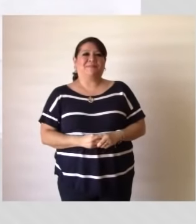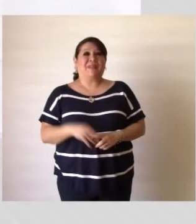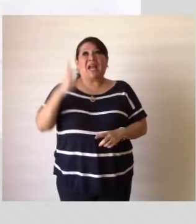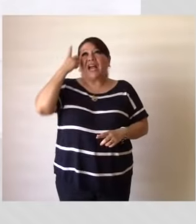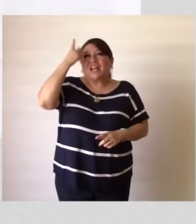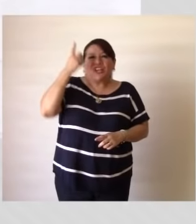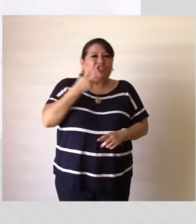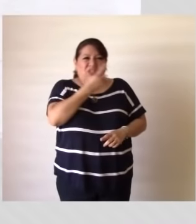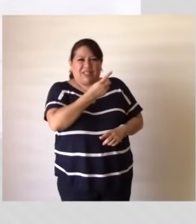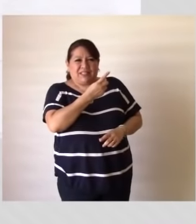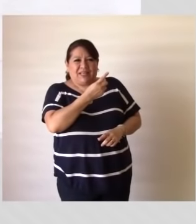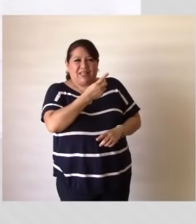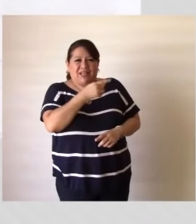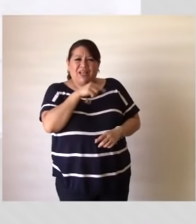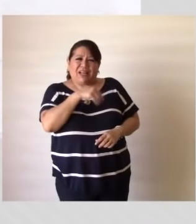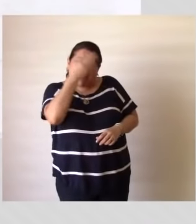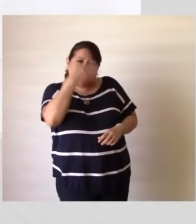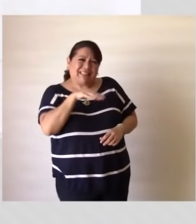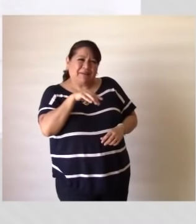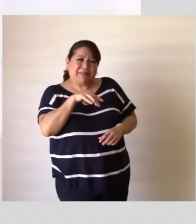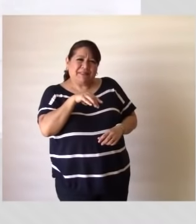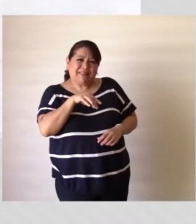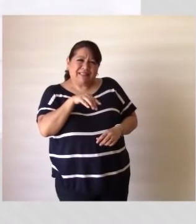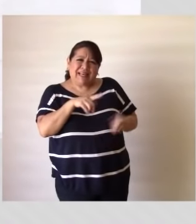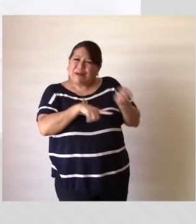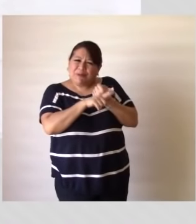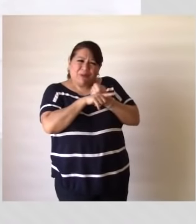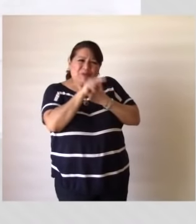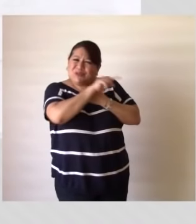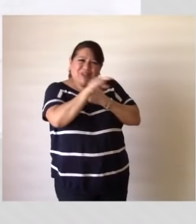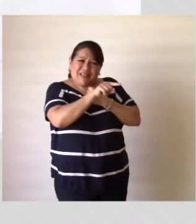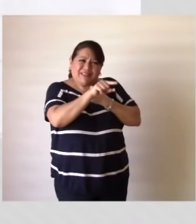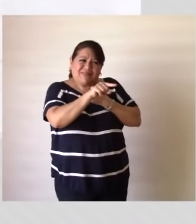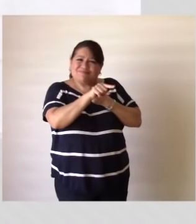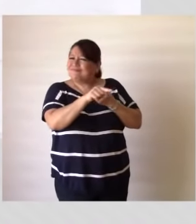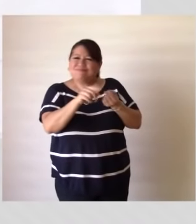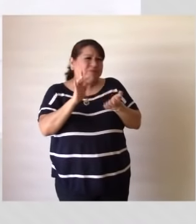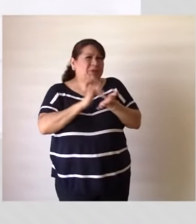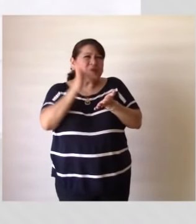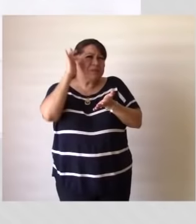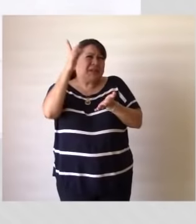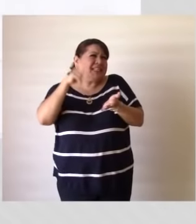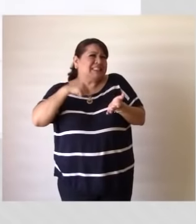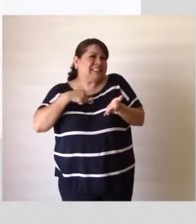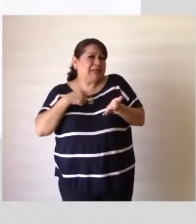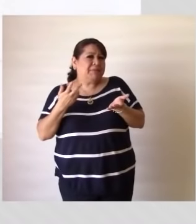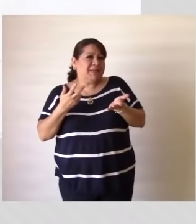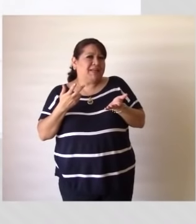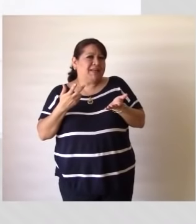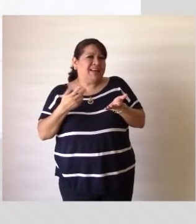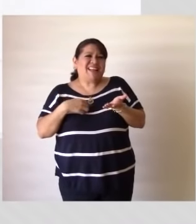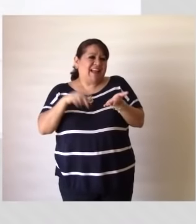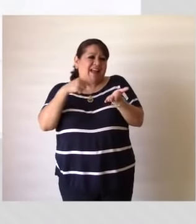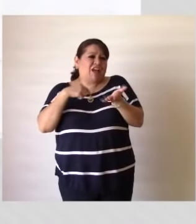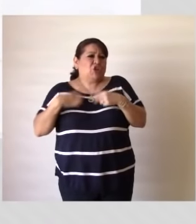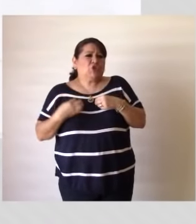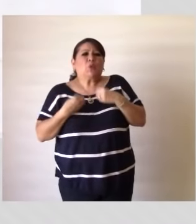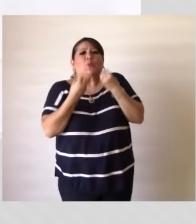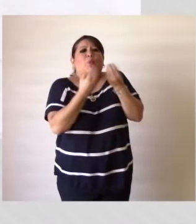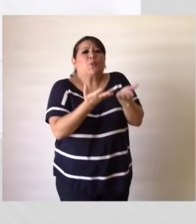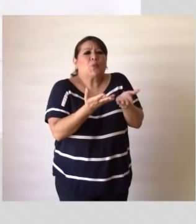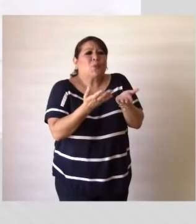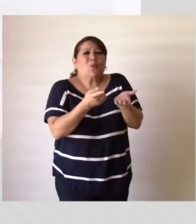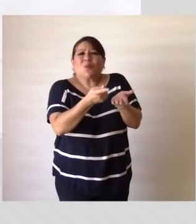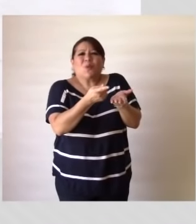que tú no eres agradecido porque no le estás dando valor a lo que te he dado cuando